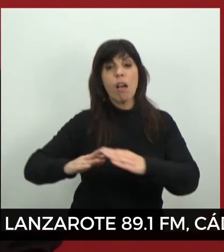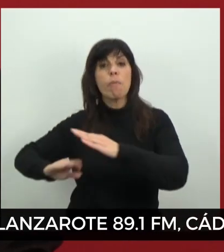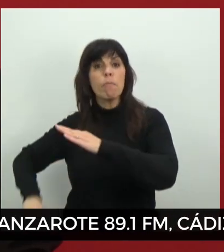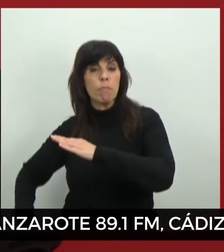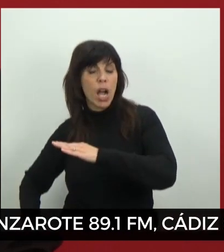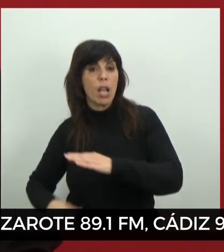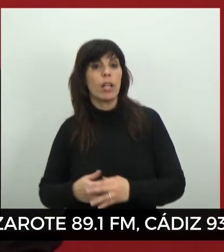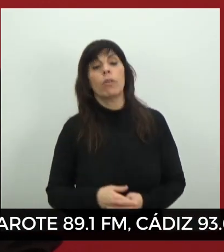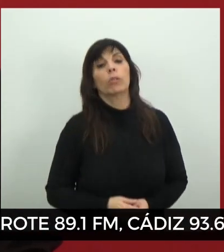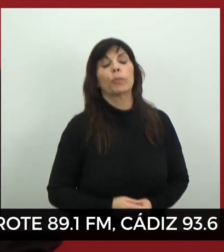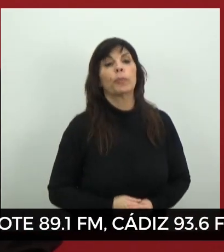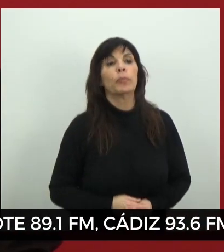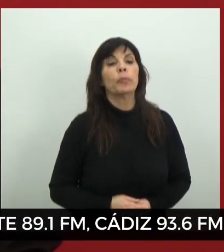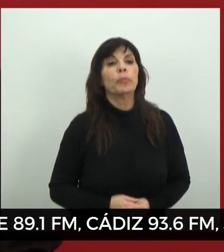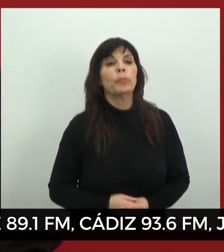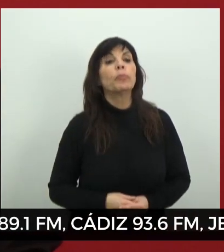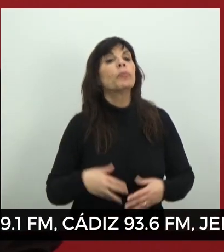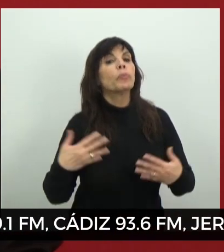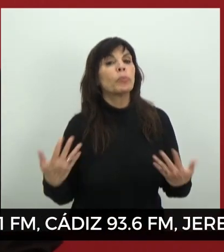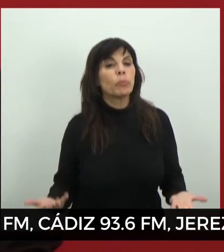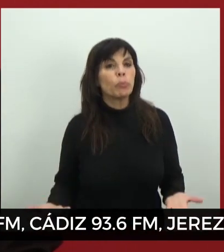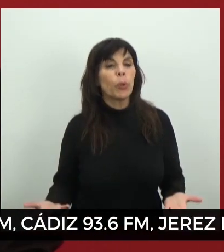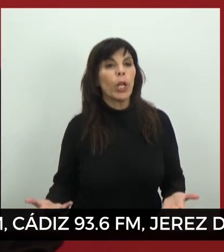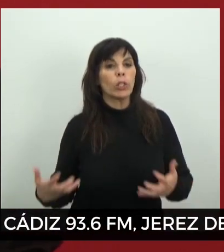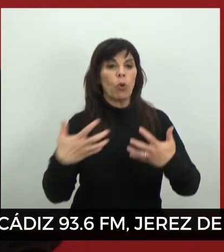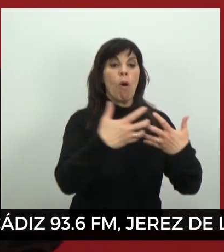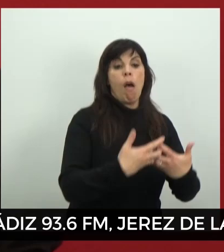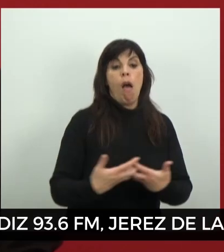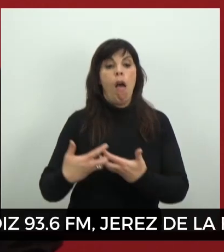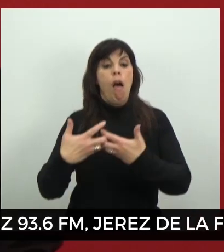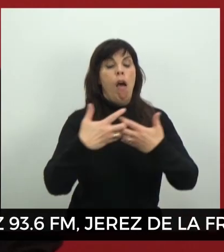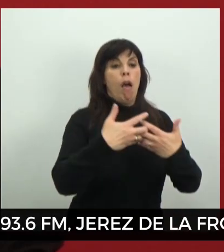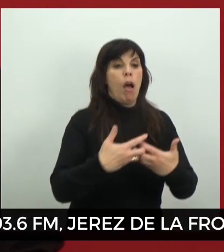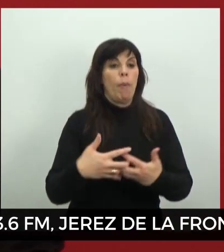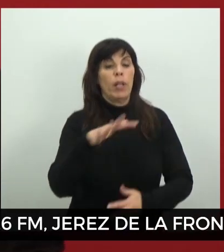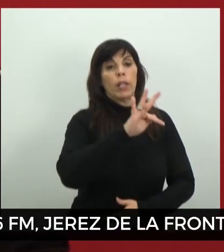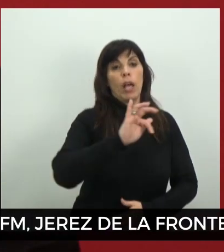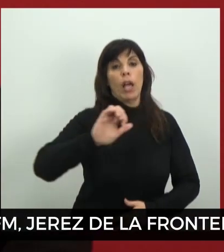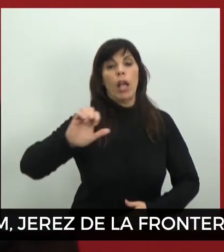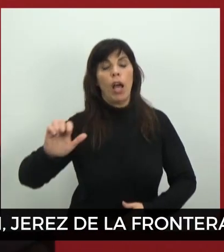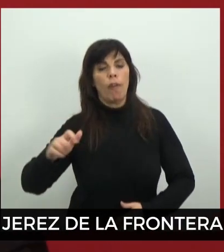la buena batalla de la fe. Amén.